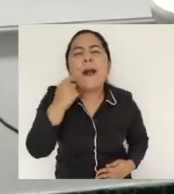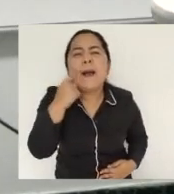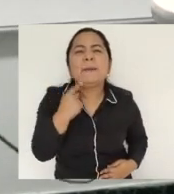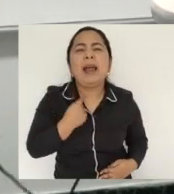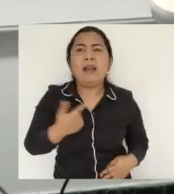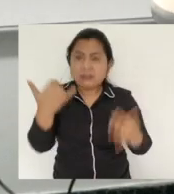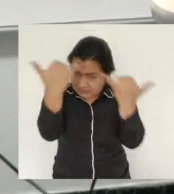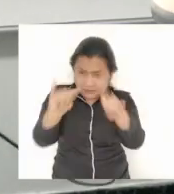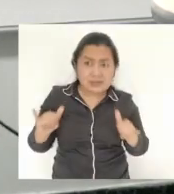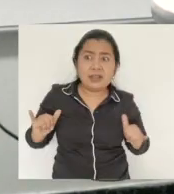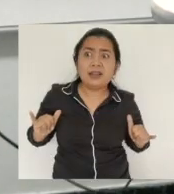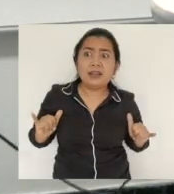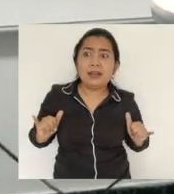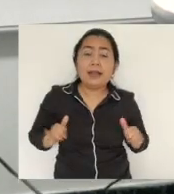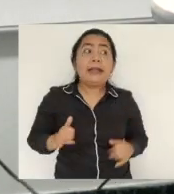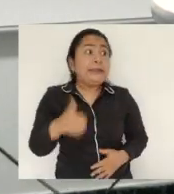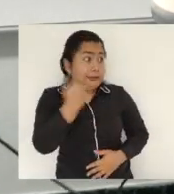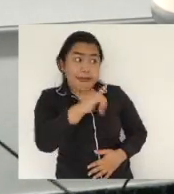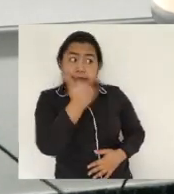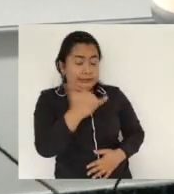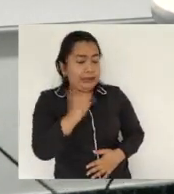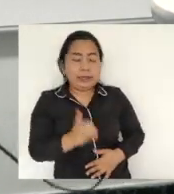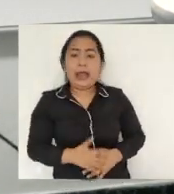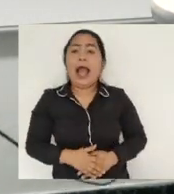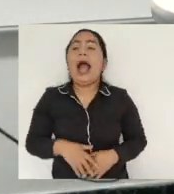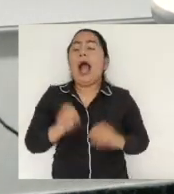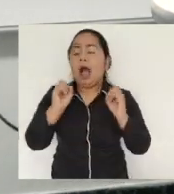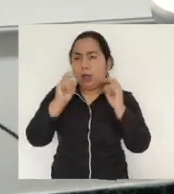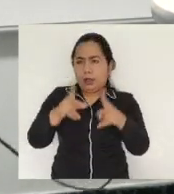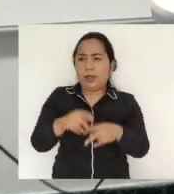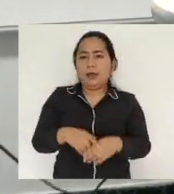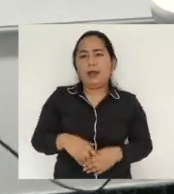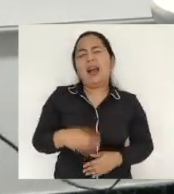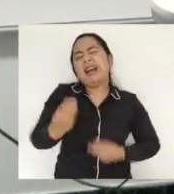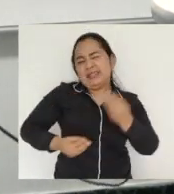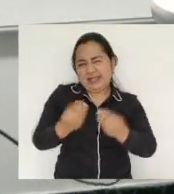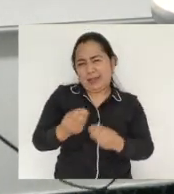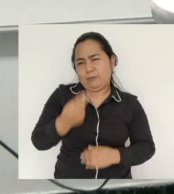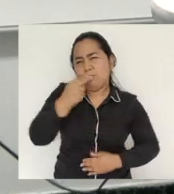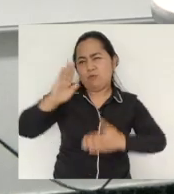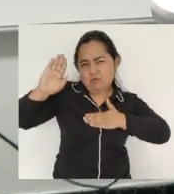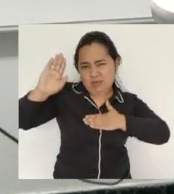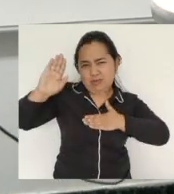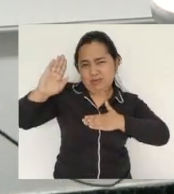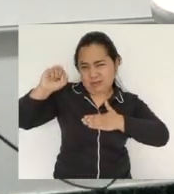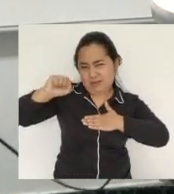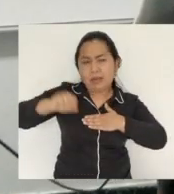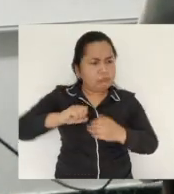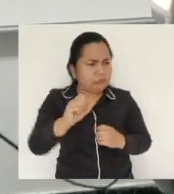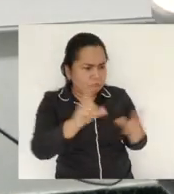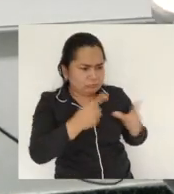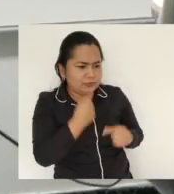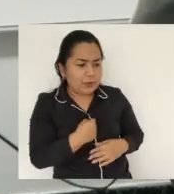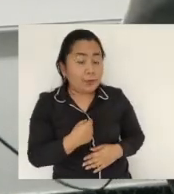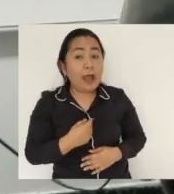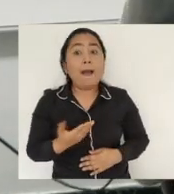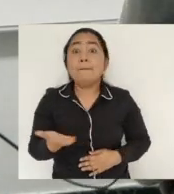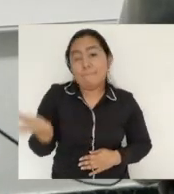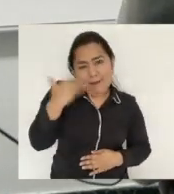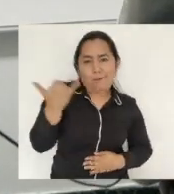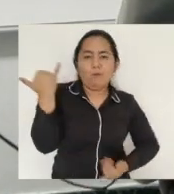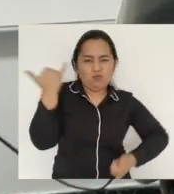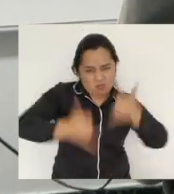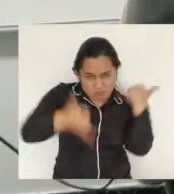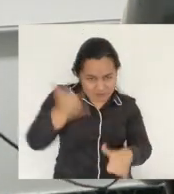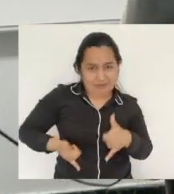Papá, ¿ya terminaste? Ya, mijo. Ah, bueno. Hagamos una promesa. Dale, listo, hagámosla. Vamos